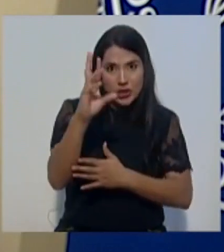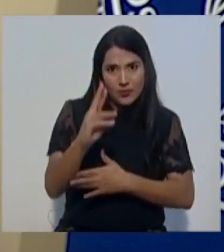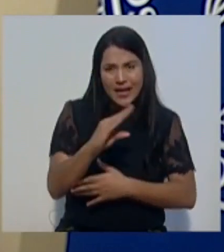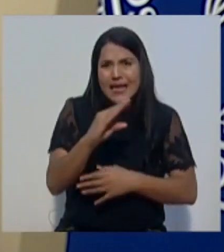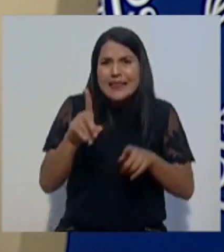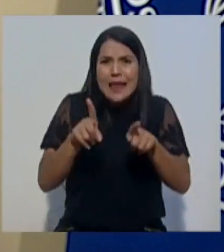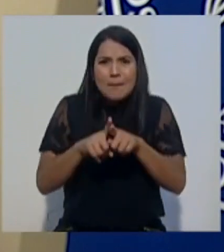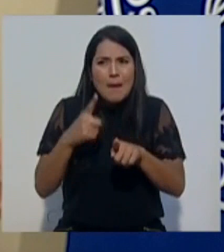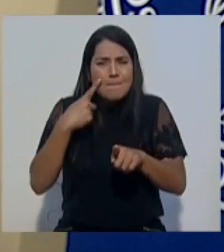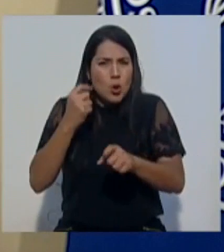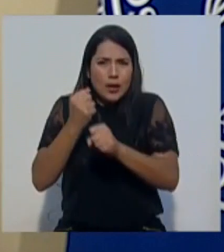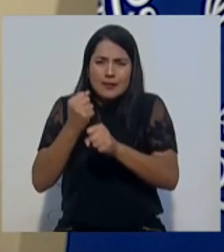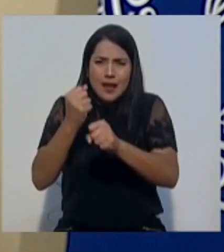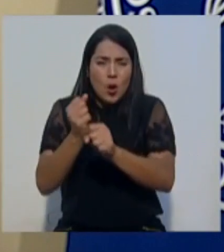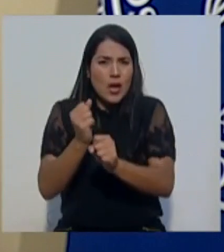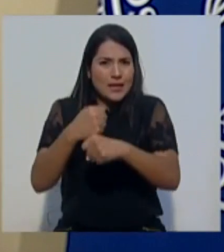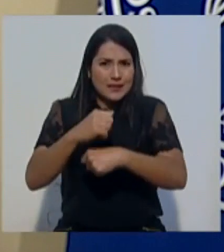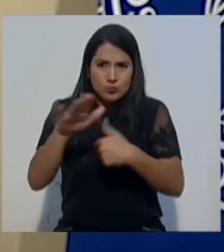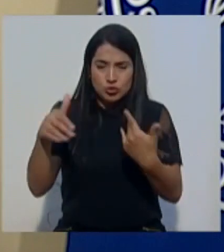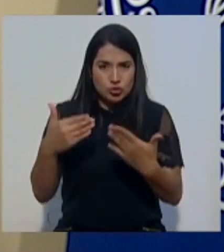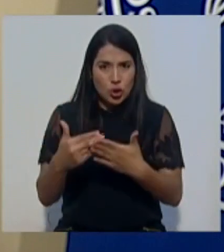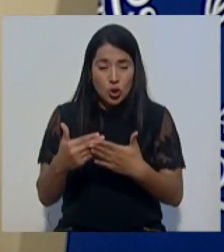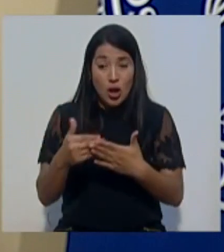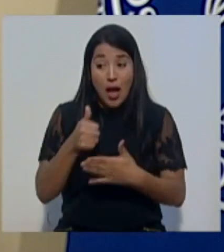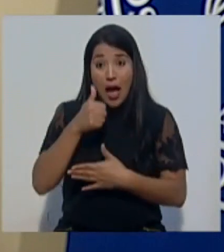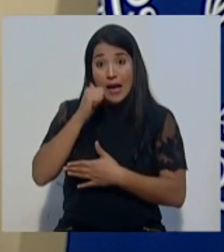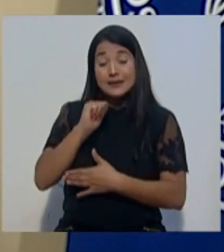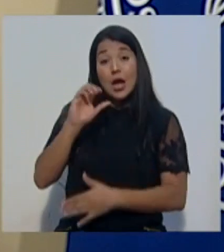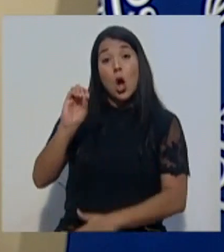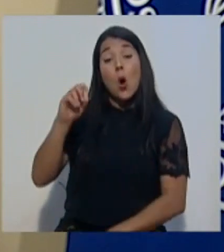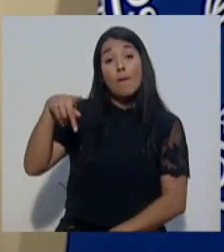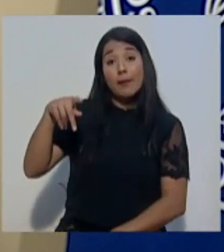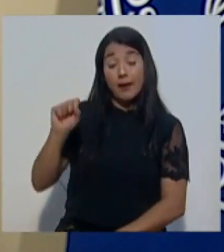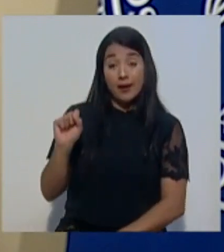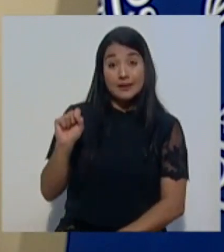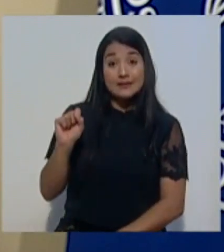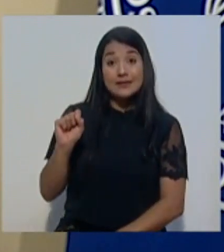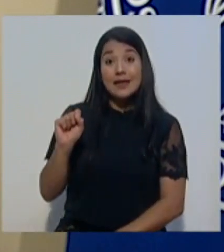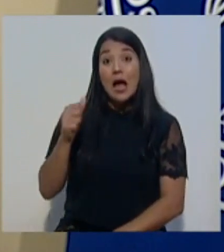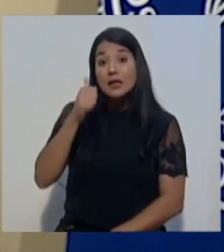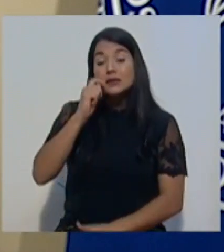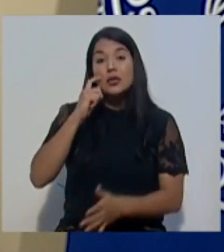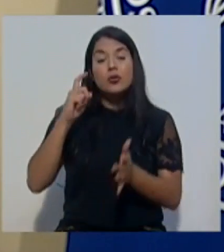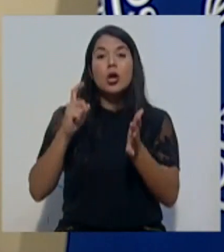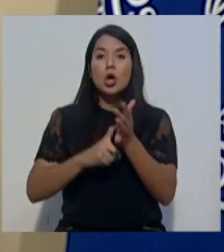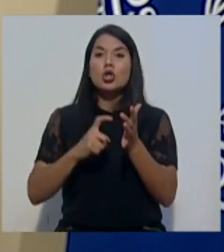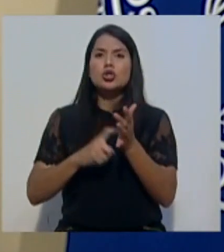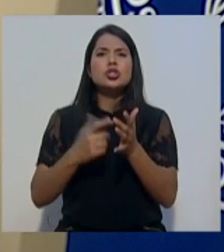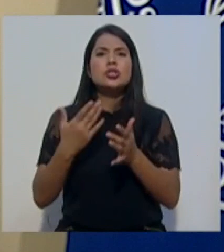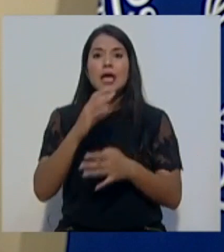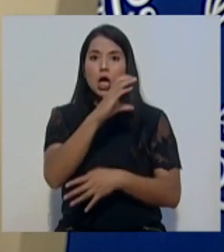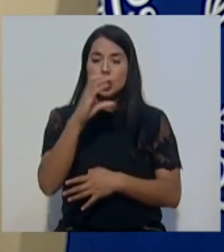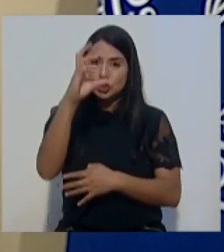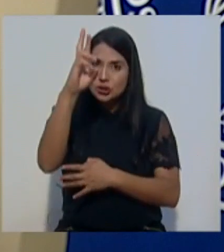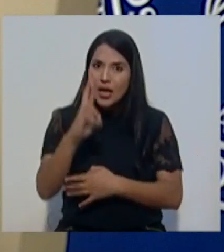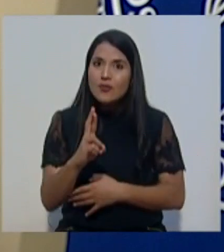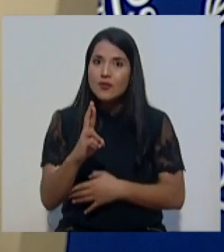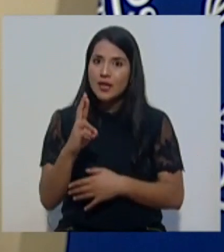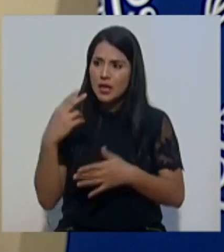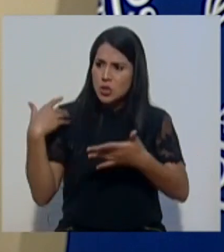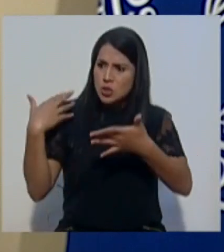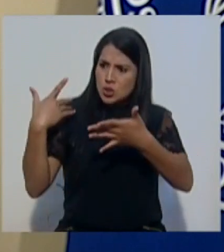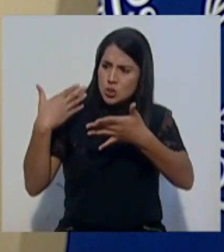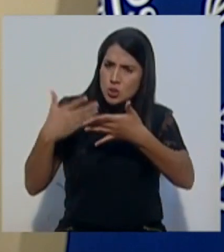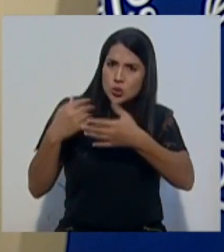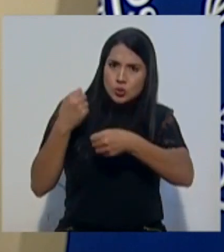hemos hecho todos. De hecho, el día de ayer la misma OPS reconoció que Costa Rica lo que ha hecho en este tiempo,